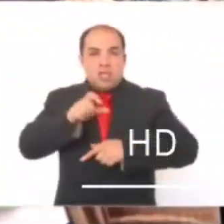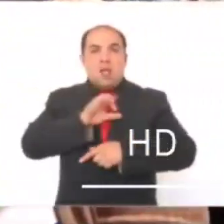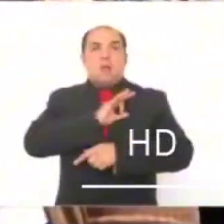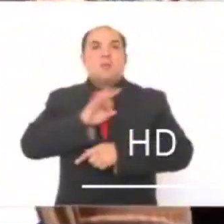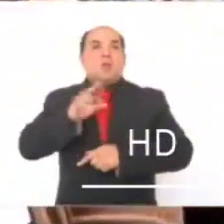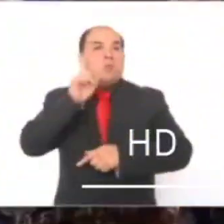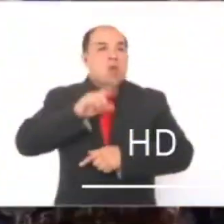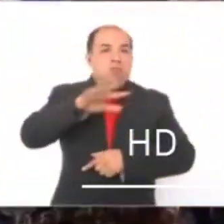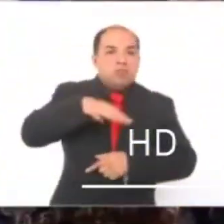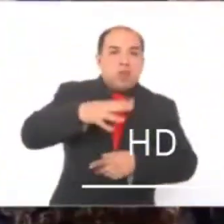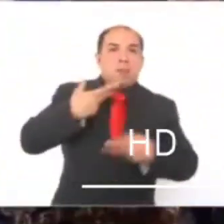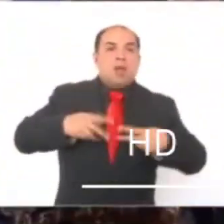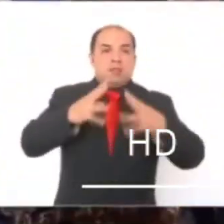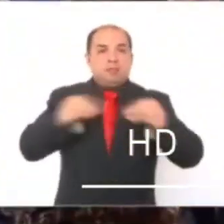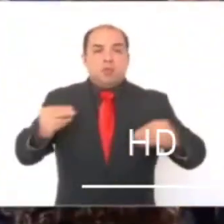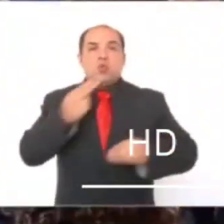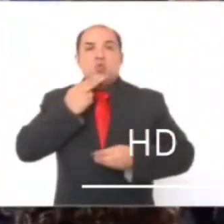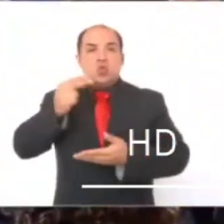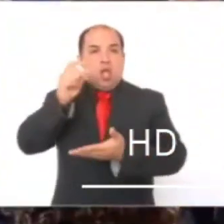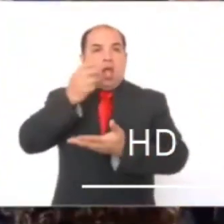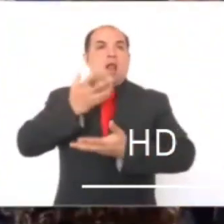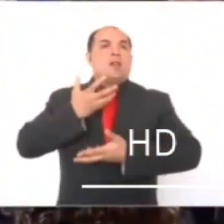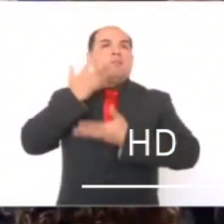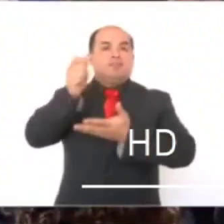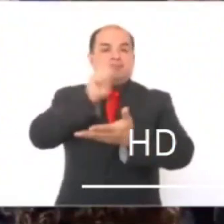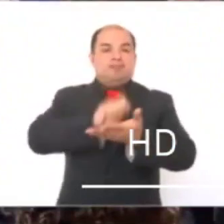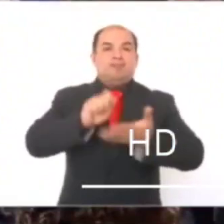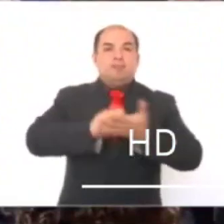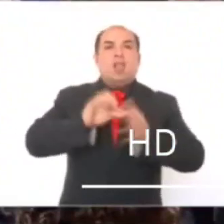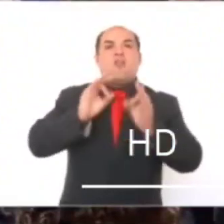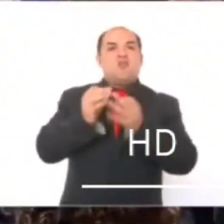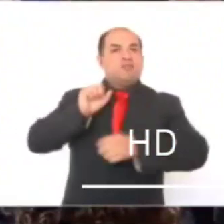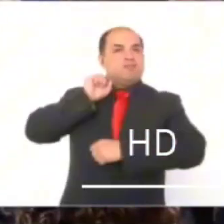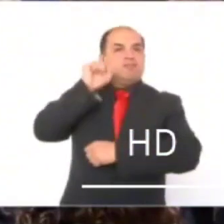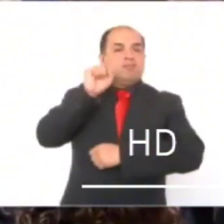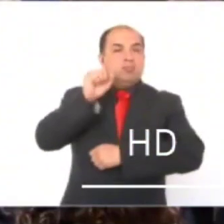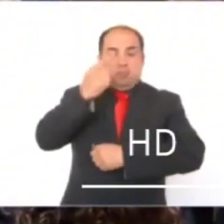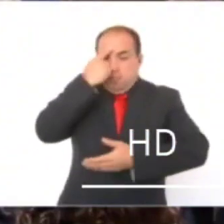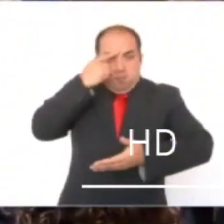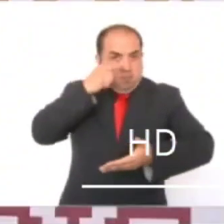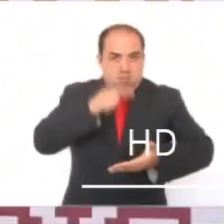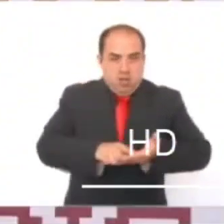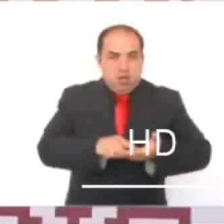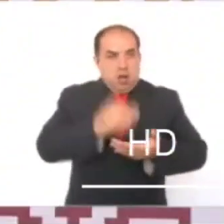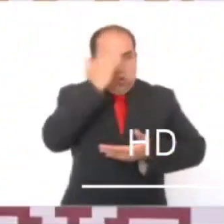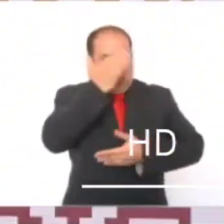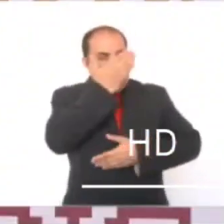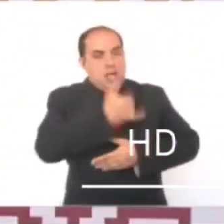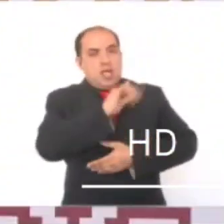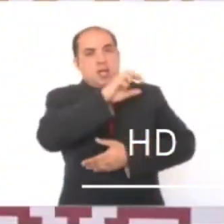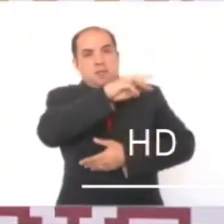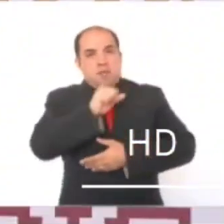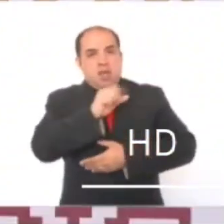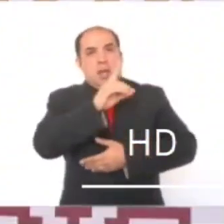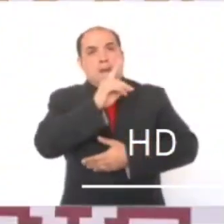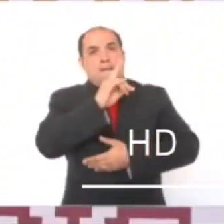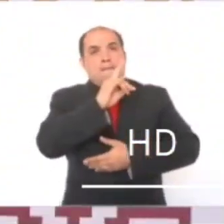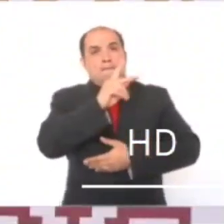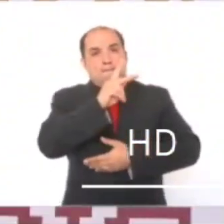poesía como forma de protesta. Y si tampoco no me creen, conozcan a Irma